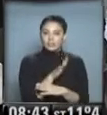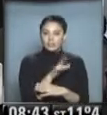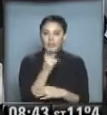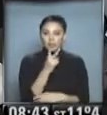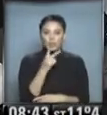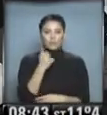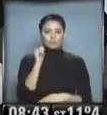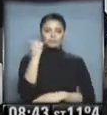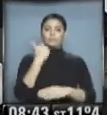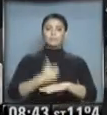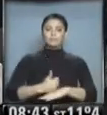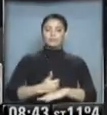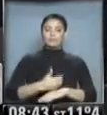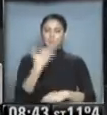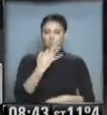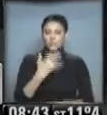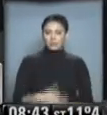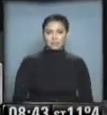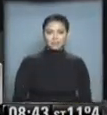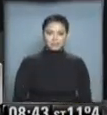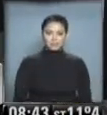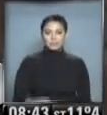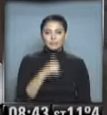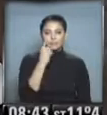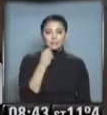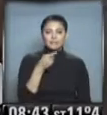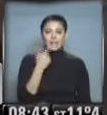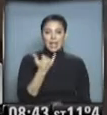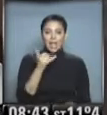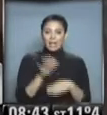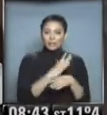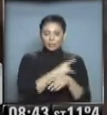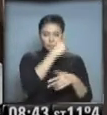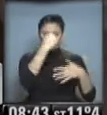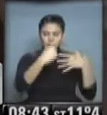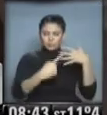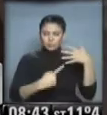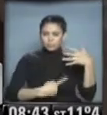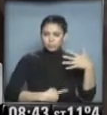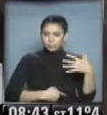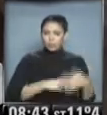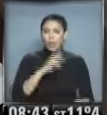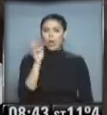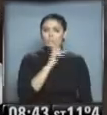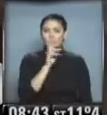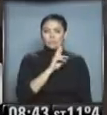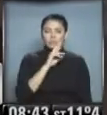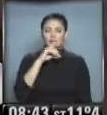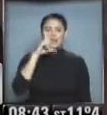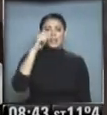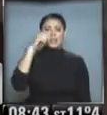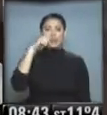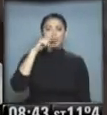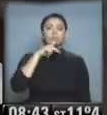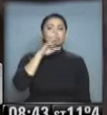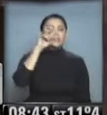van a destacar notablemente, ¿no? Bueno, tenemos un elenco impresionante, como mis mujeres, a Paloma Contreras y a Leticia